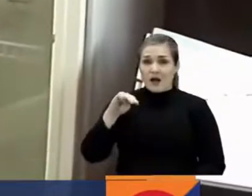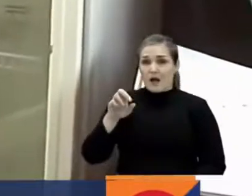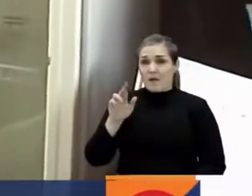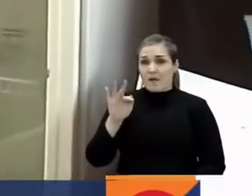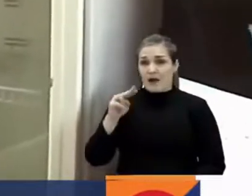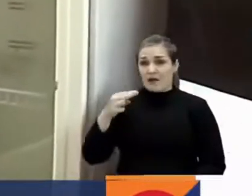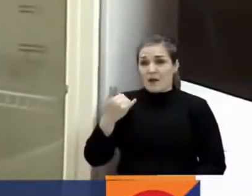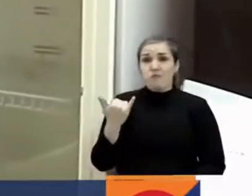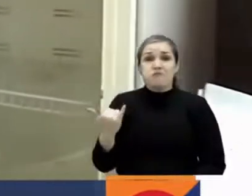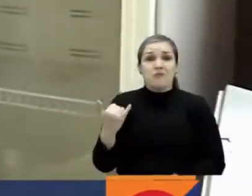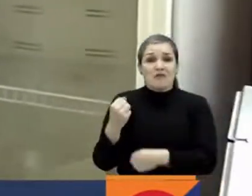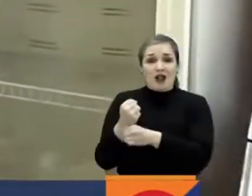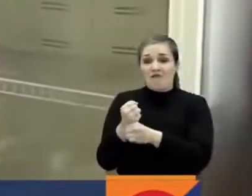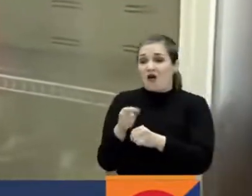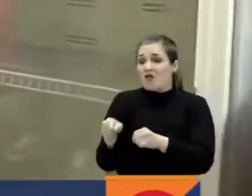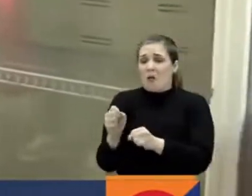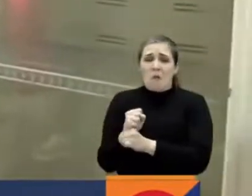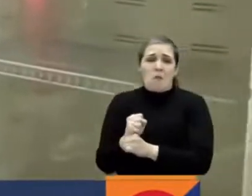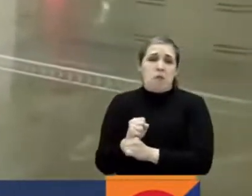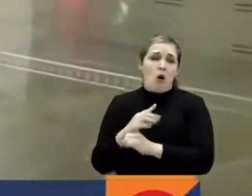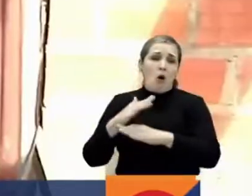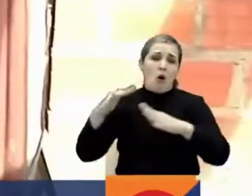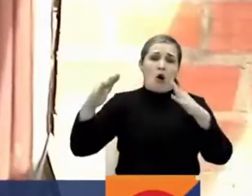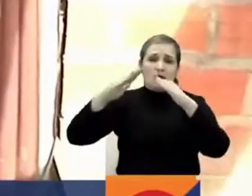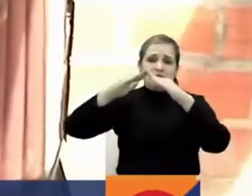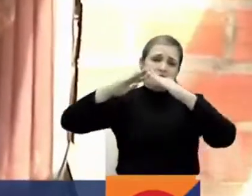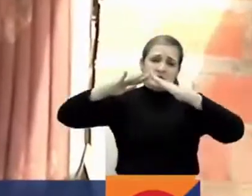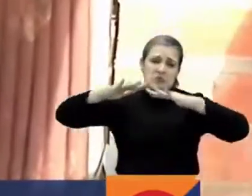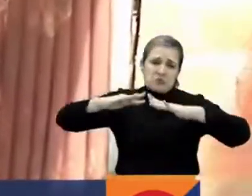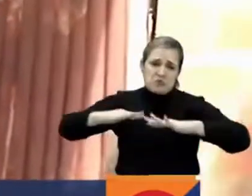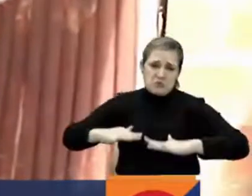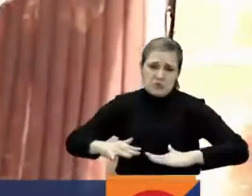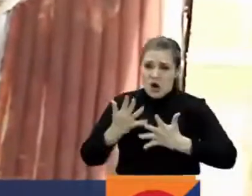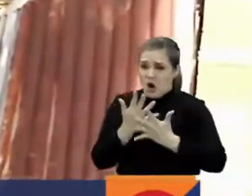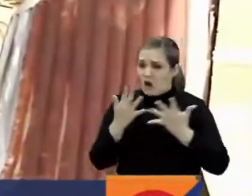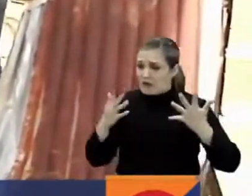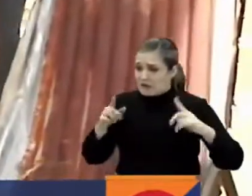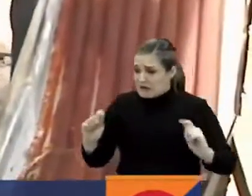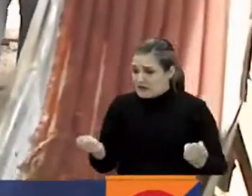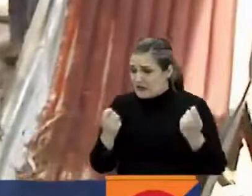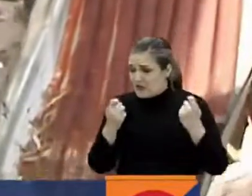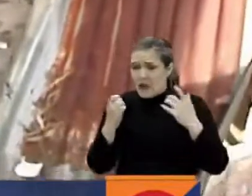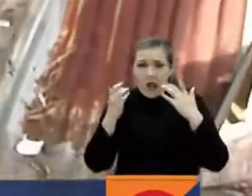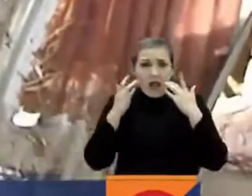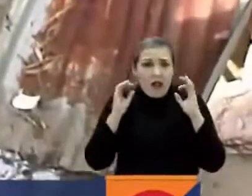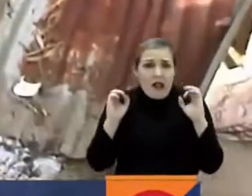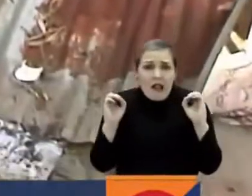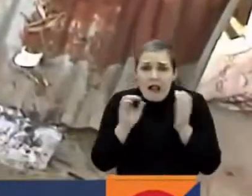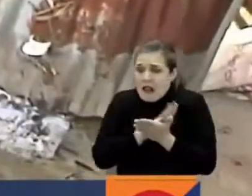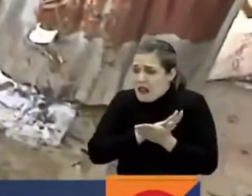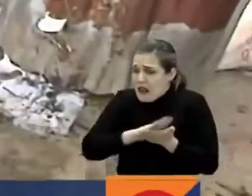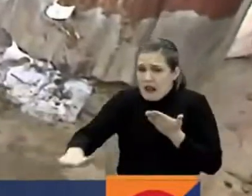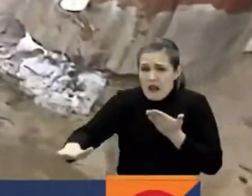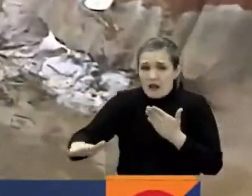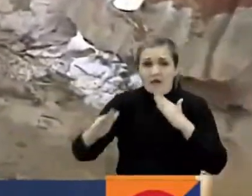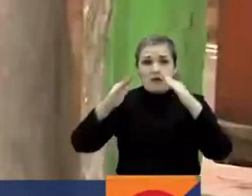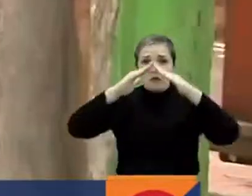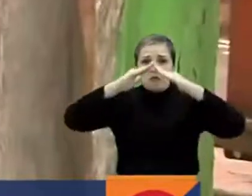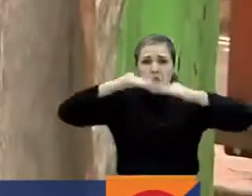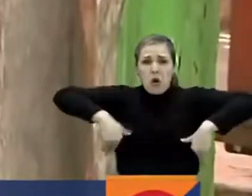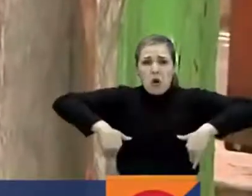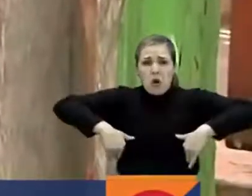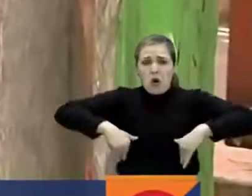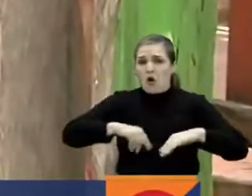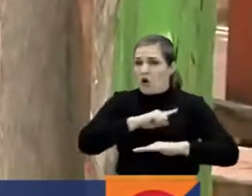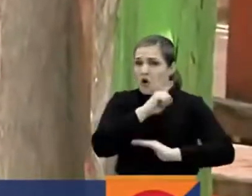el trabajo de toda su vida. Su casa quedó destruida y de los enseres, dice ella, no quedó ni el rastro. El techo está todo caído,